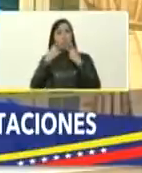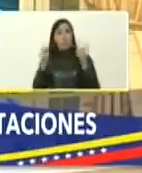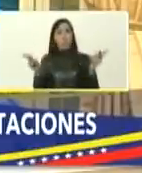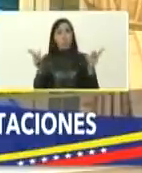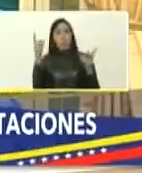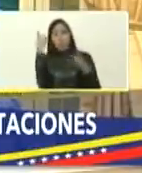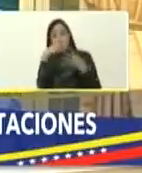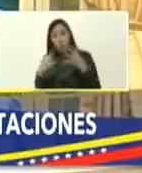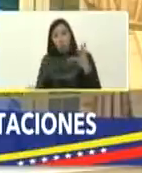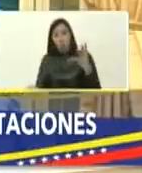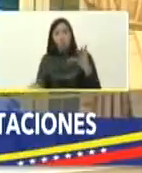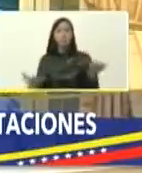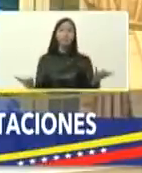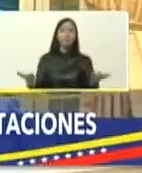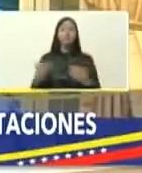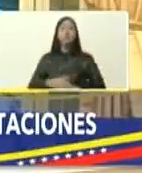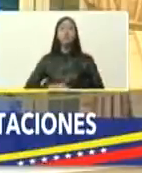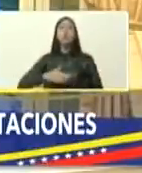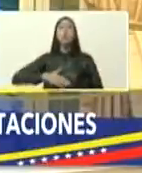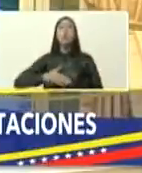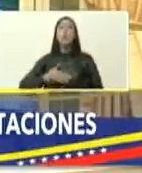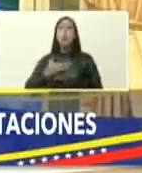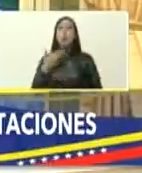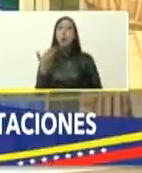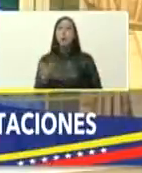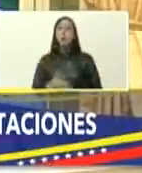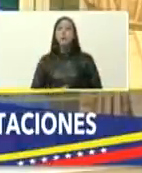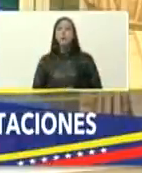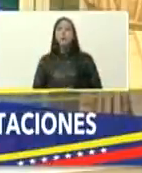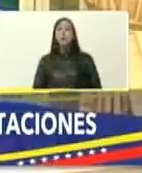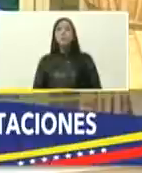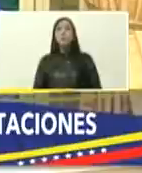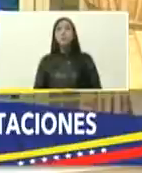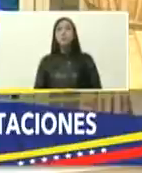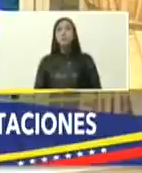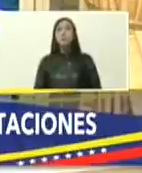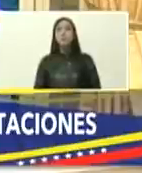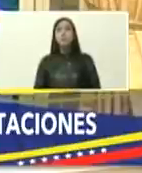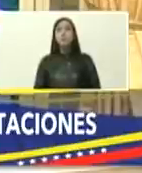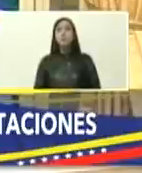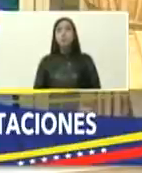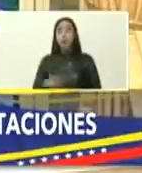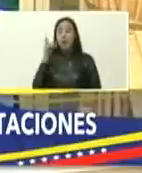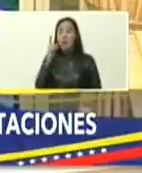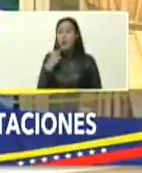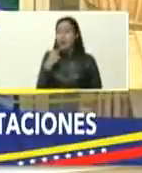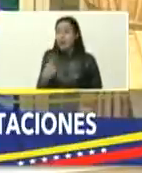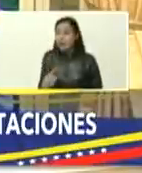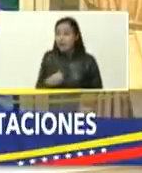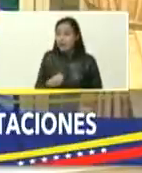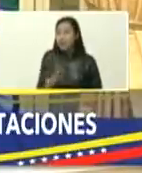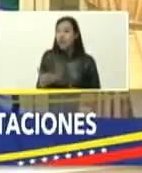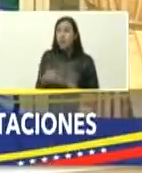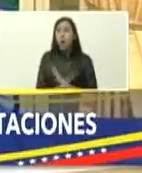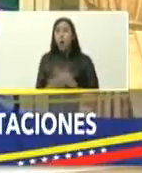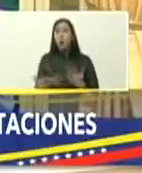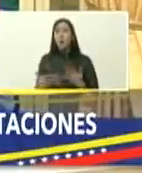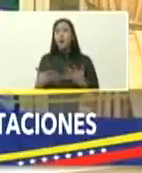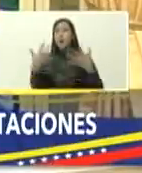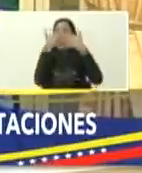mixto, como público, pueda ir, como dicen, vicepresidenta, una